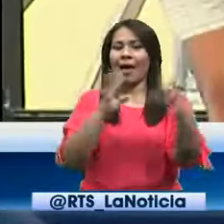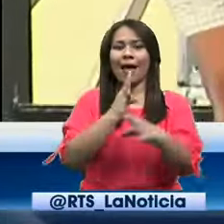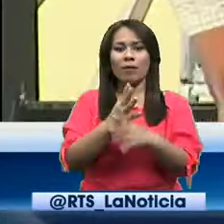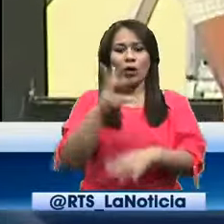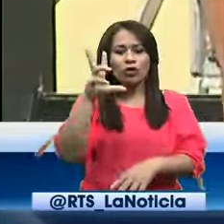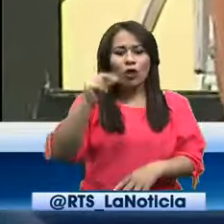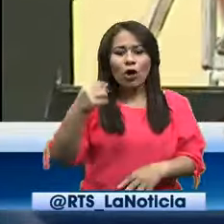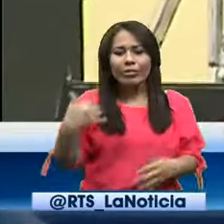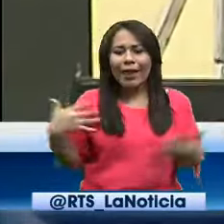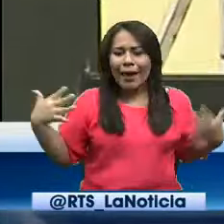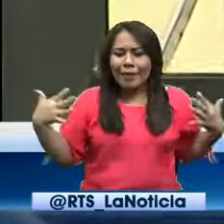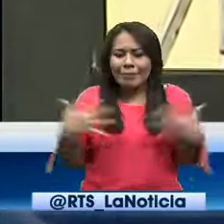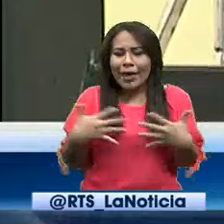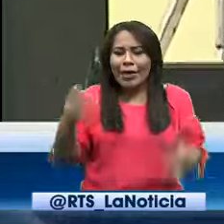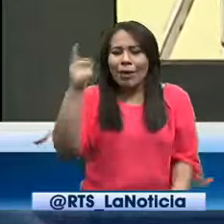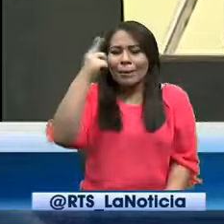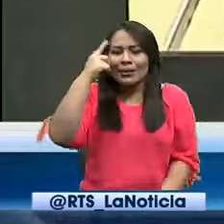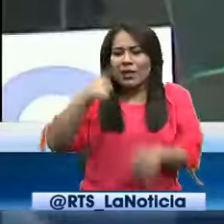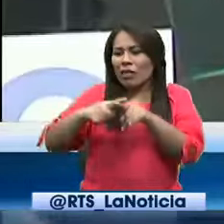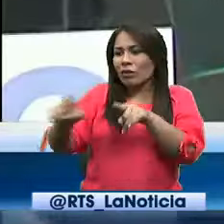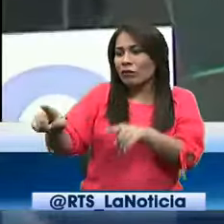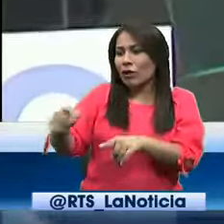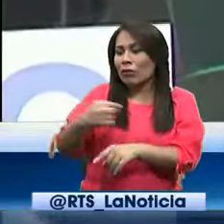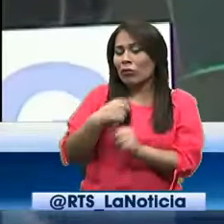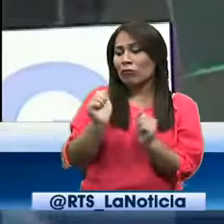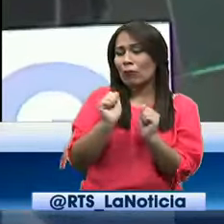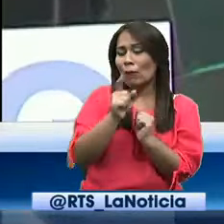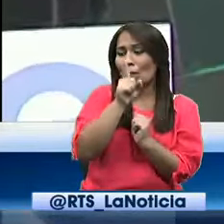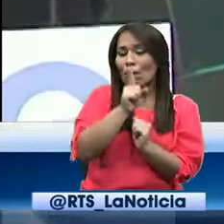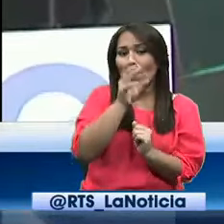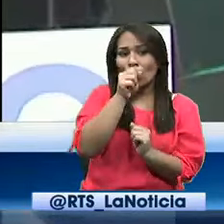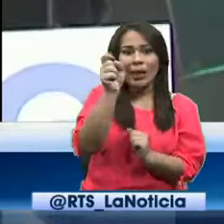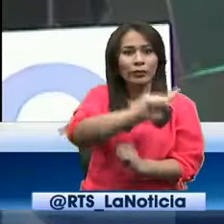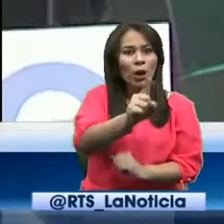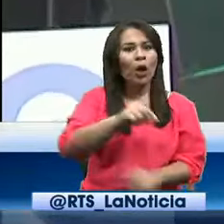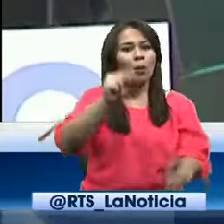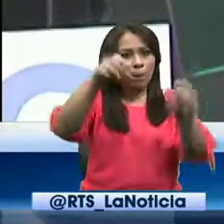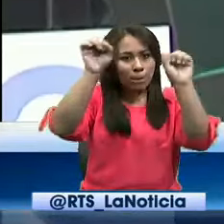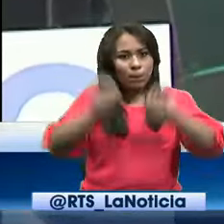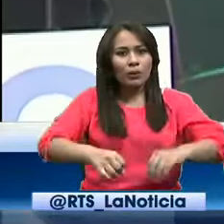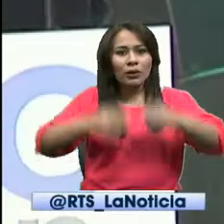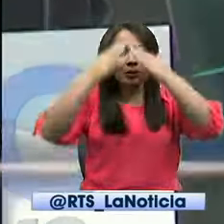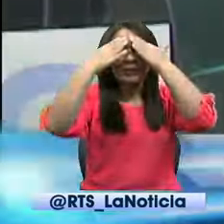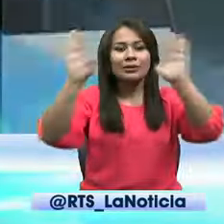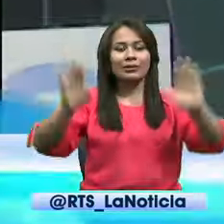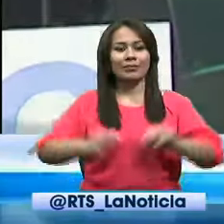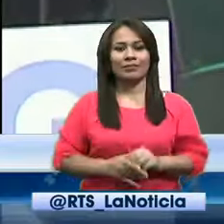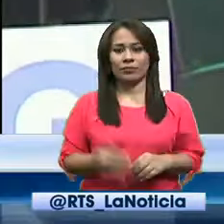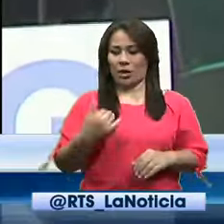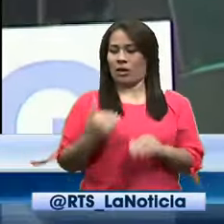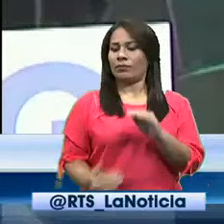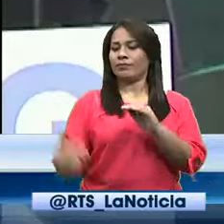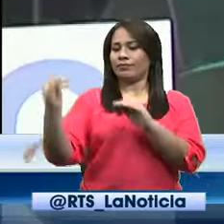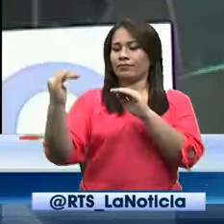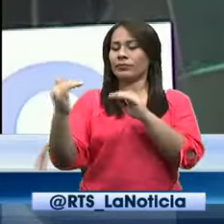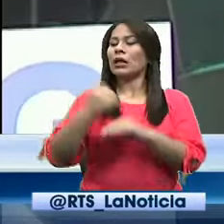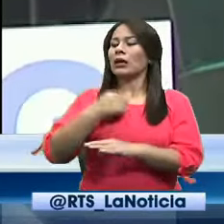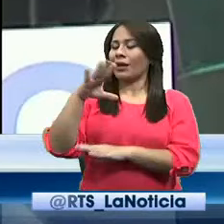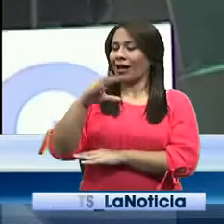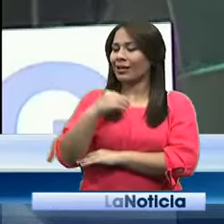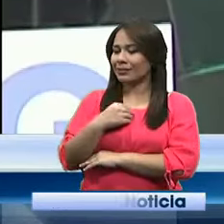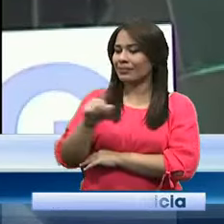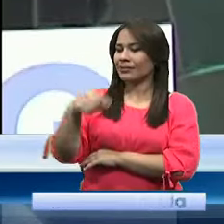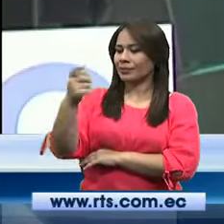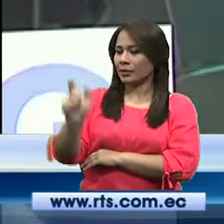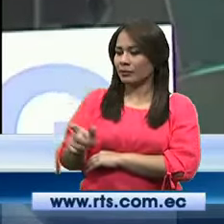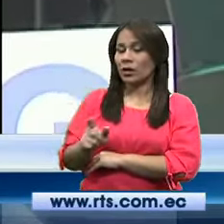no tengan miedo a pensar distinto. Es por eso que hay que saber respetar y tolerar el pensamiento del otro.